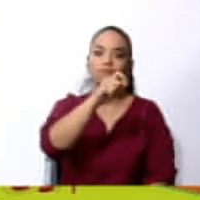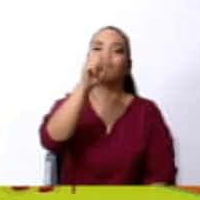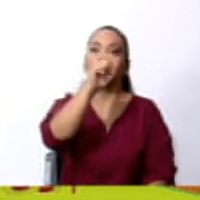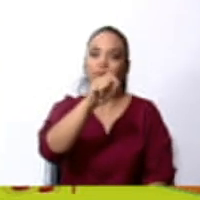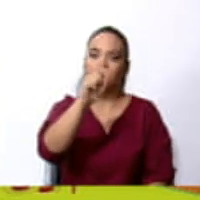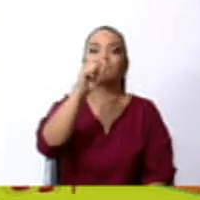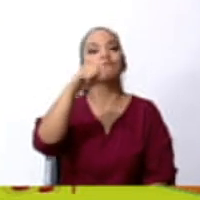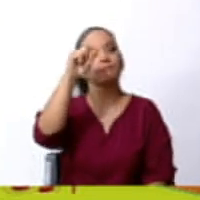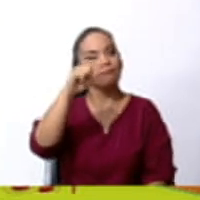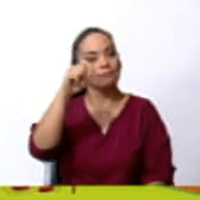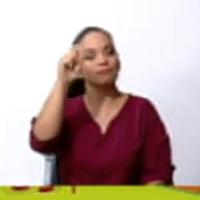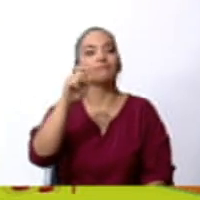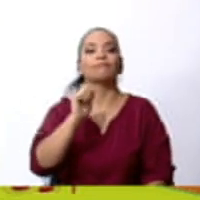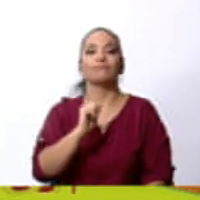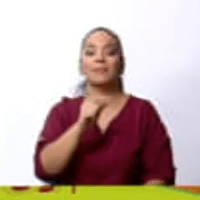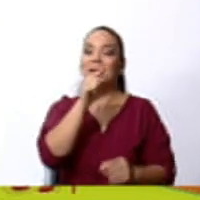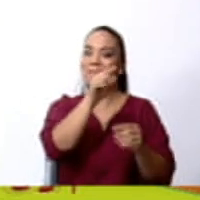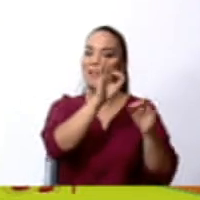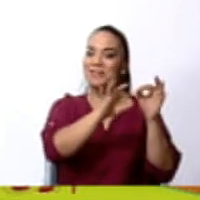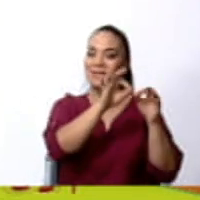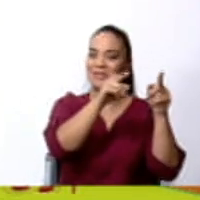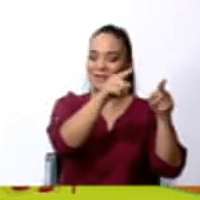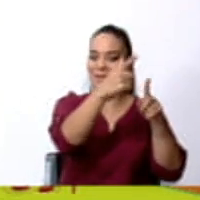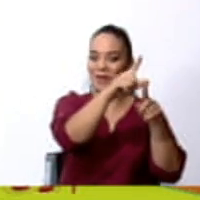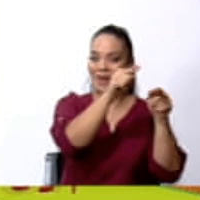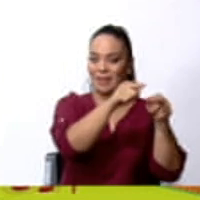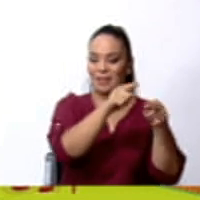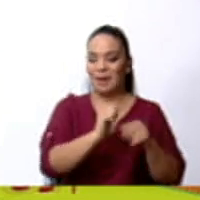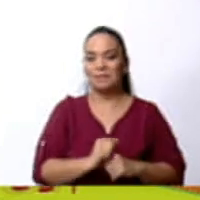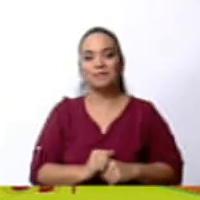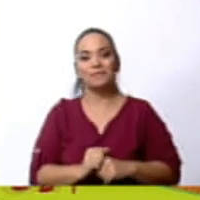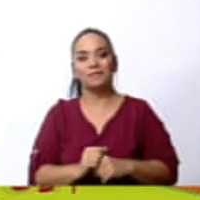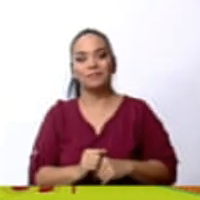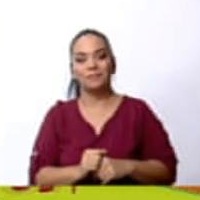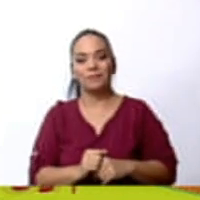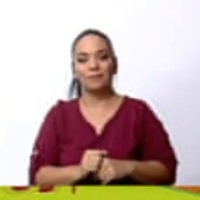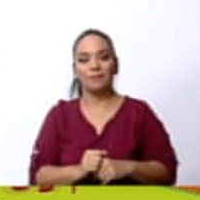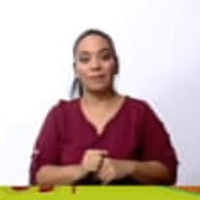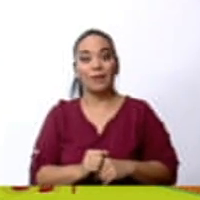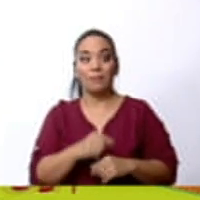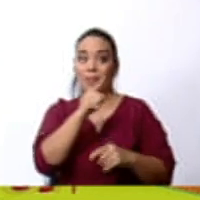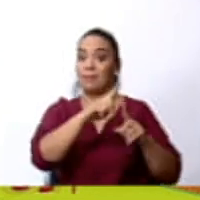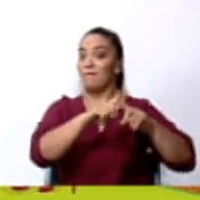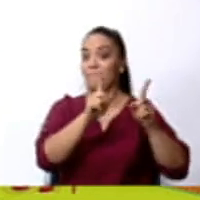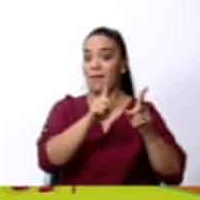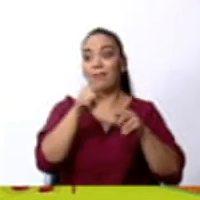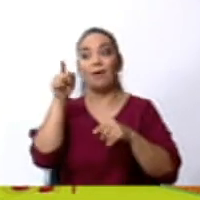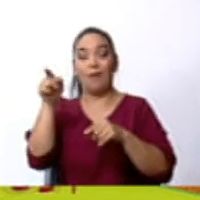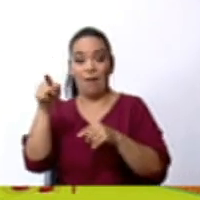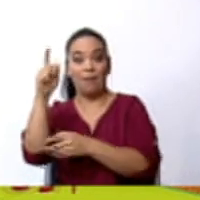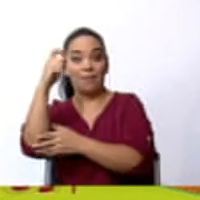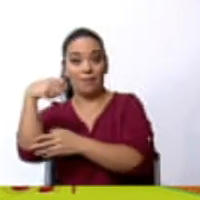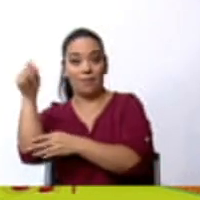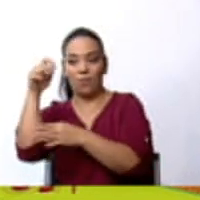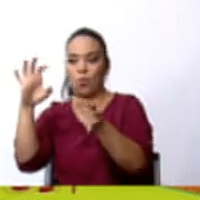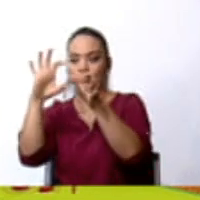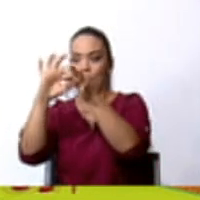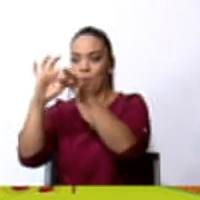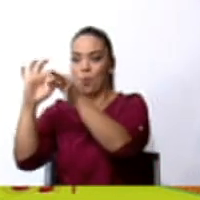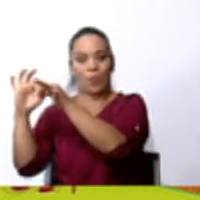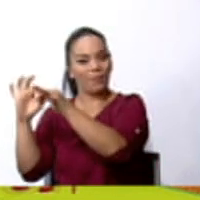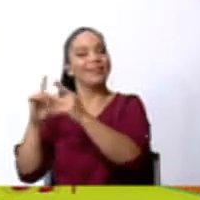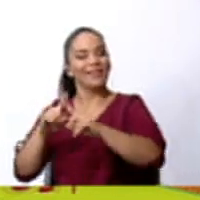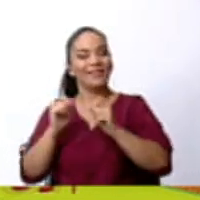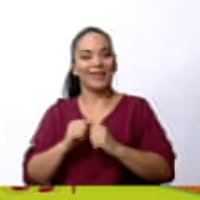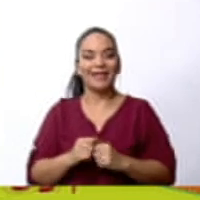es una letra más sencilla también y no tiene los enlaces que tiene la letra cursiva.